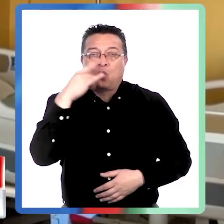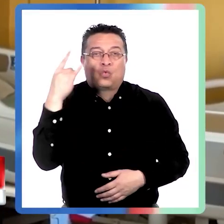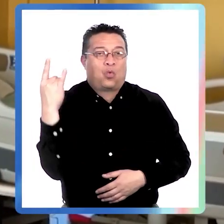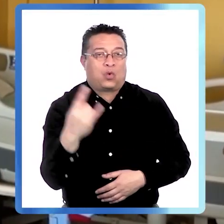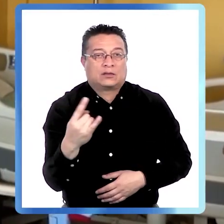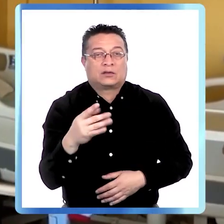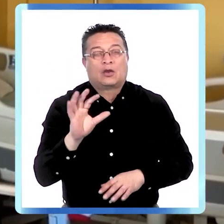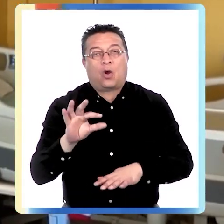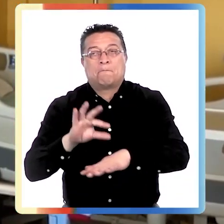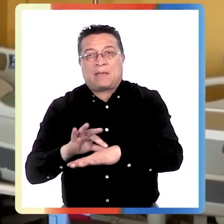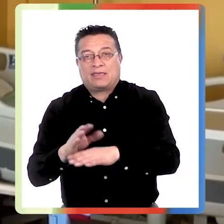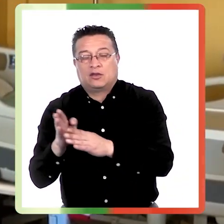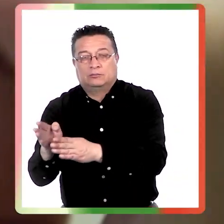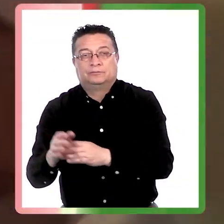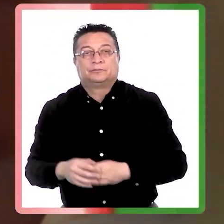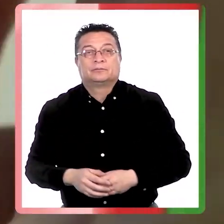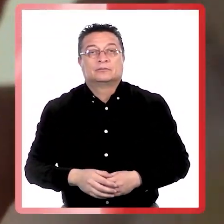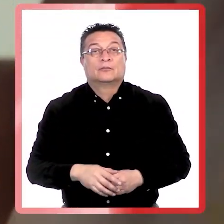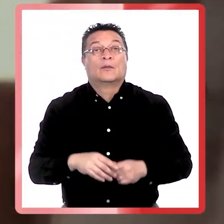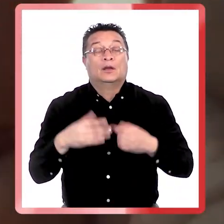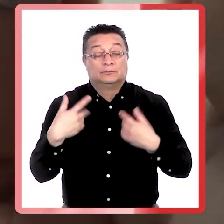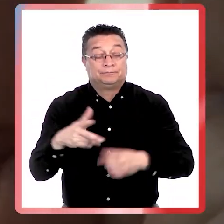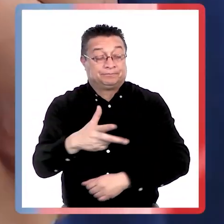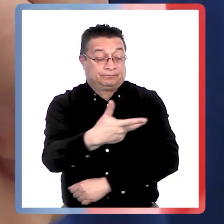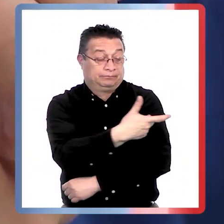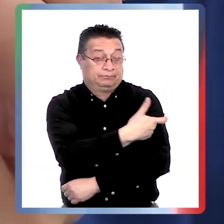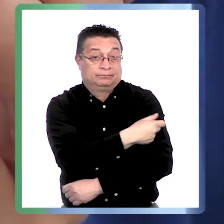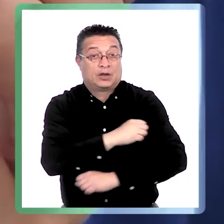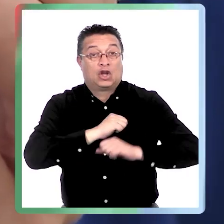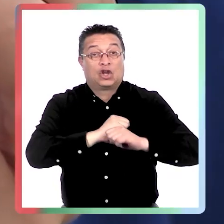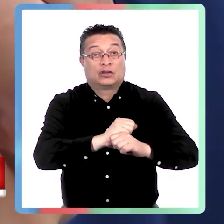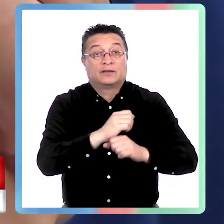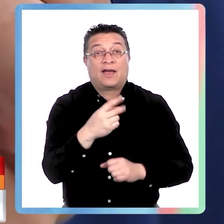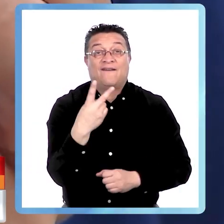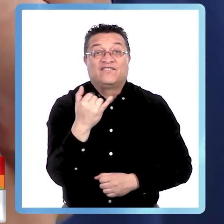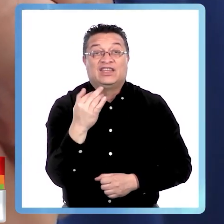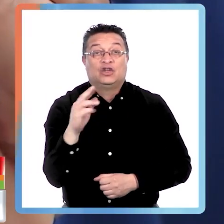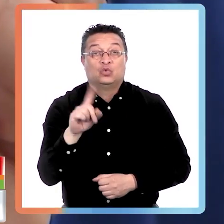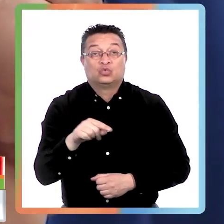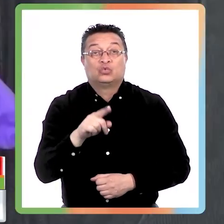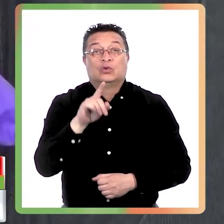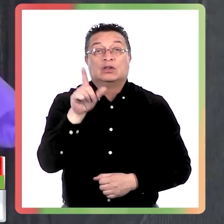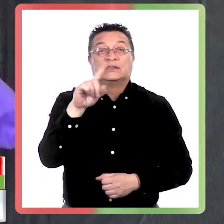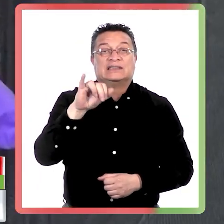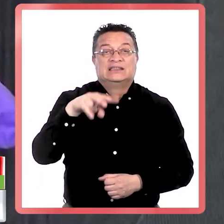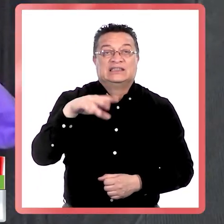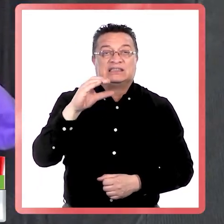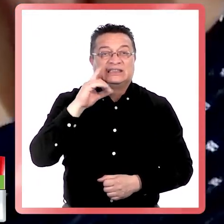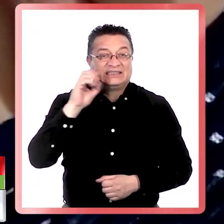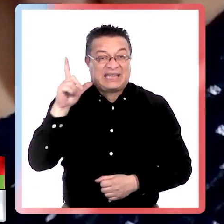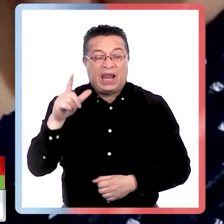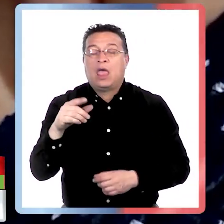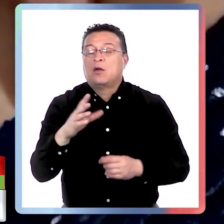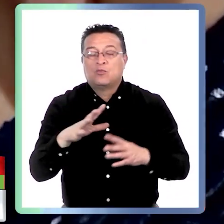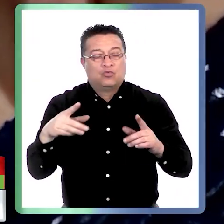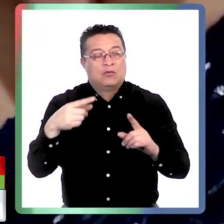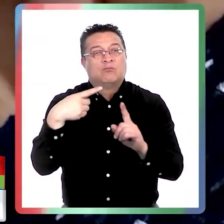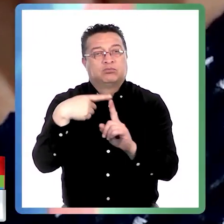oportuna en servicio de urgencia o con médico. La implementación de la vacuna contra el virus sincicial ha demostrado ser